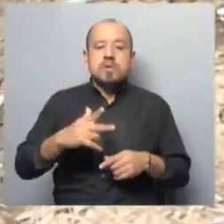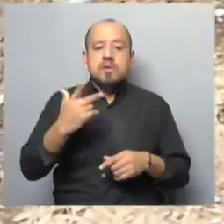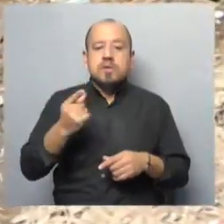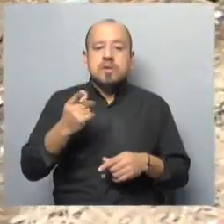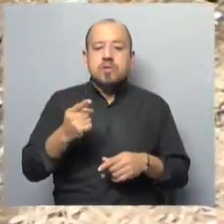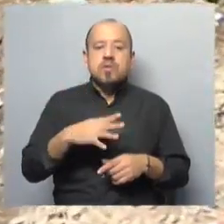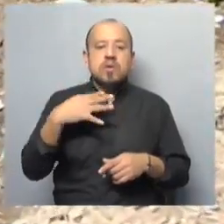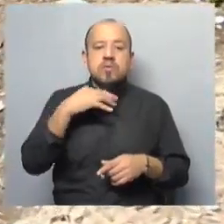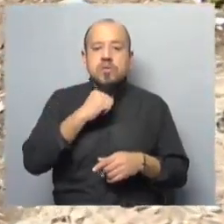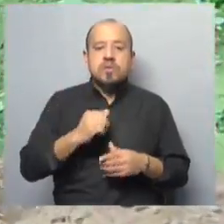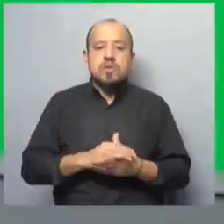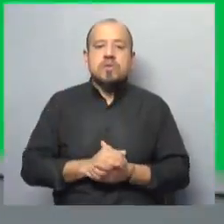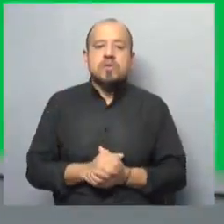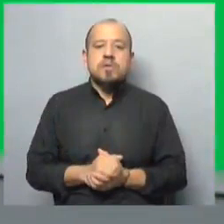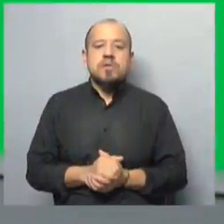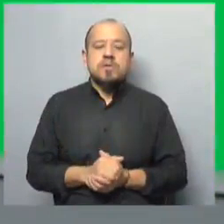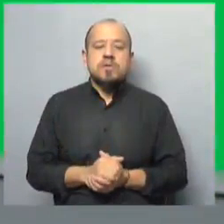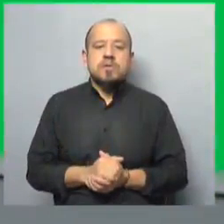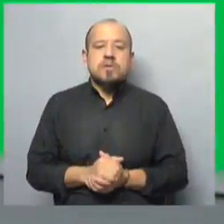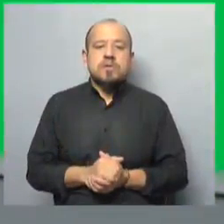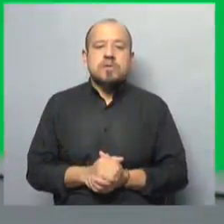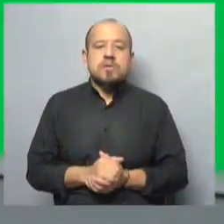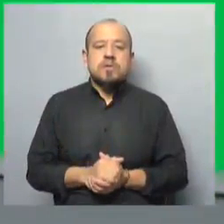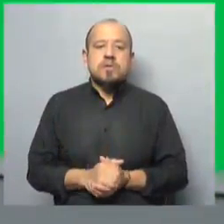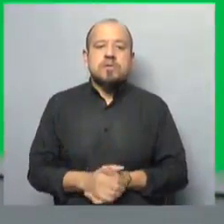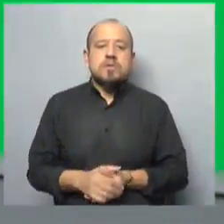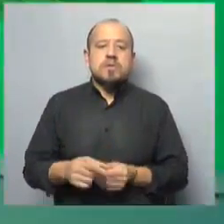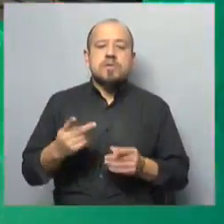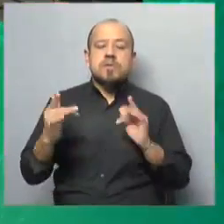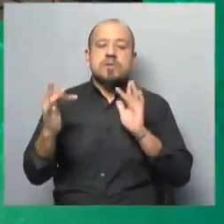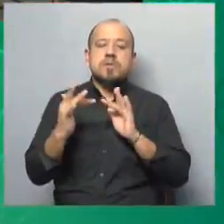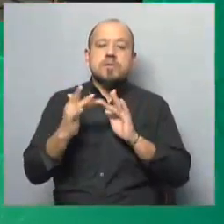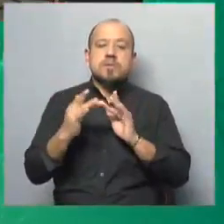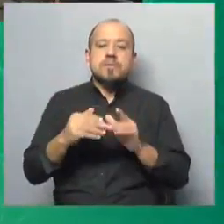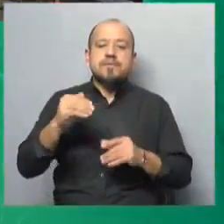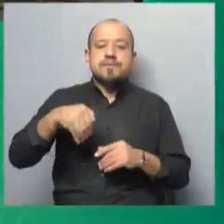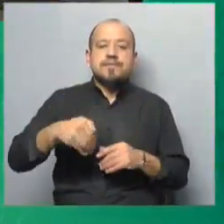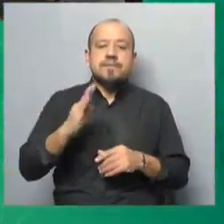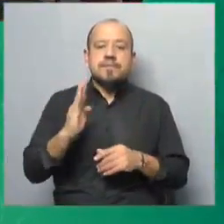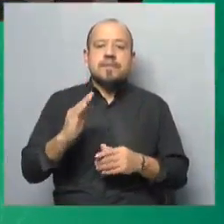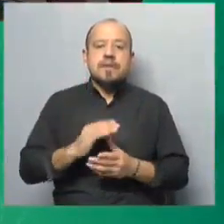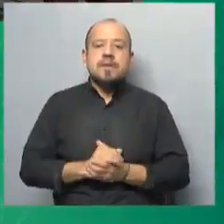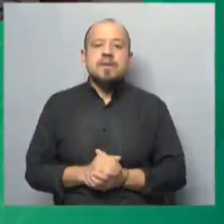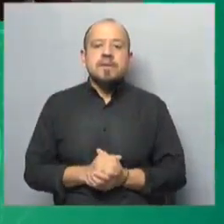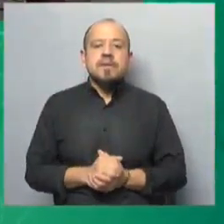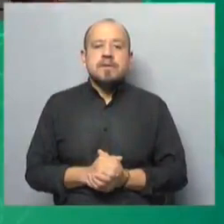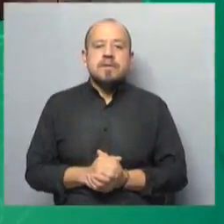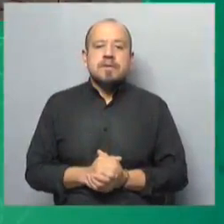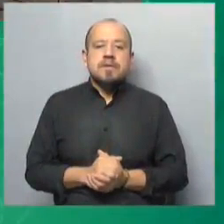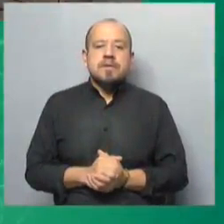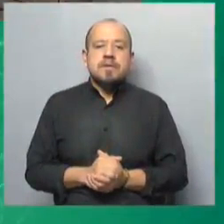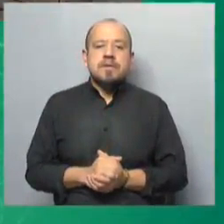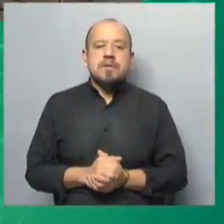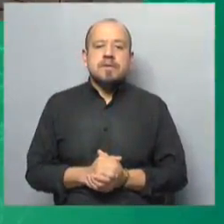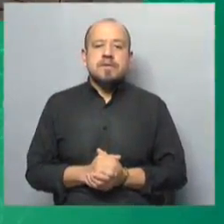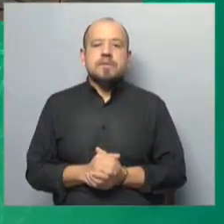de agosto. Ahora recibimos el segundo móvil del mediodía, en este caso es Mauricio Pérez. Buen mediodía para ti, Mauricio. ¿Cómo